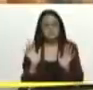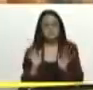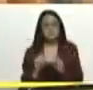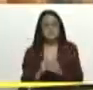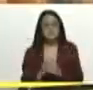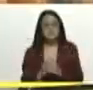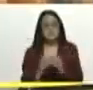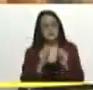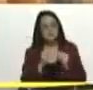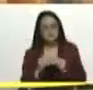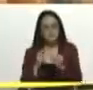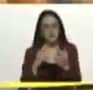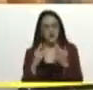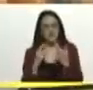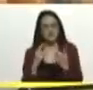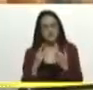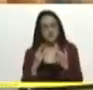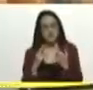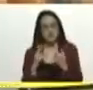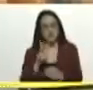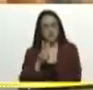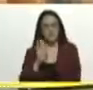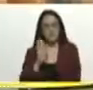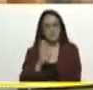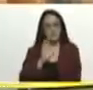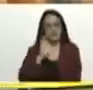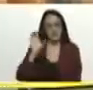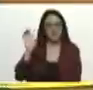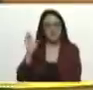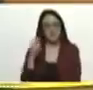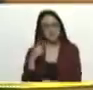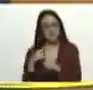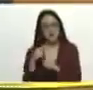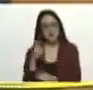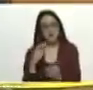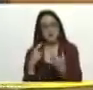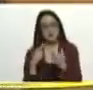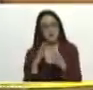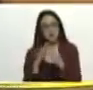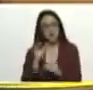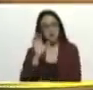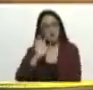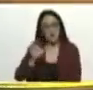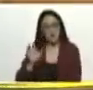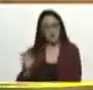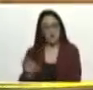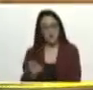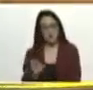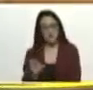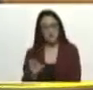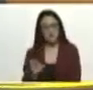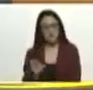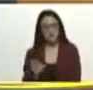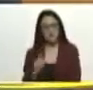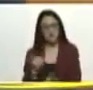a recuperar las relaciones bilaterales y las relaciones entre toda la región. A ver, este momento es